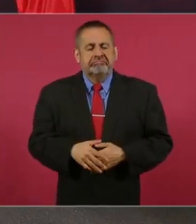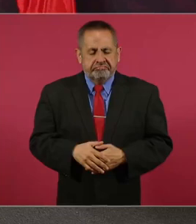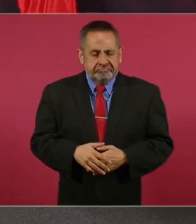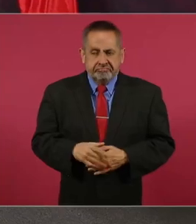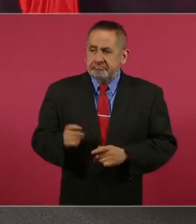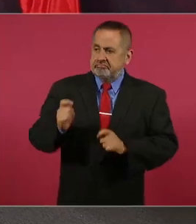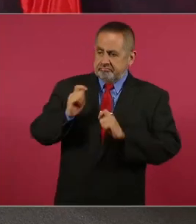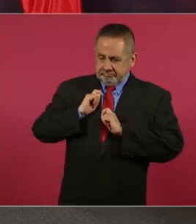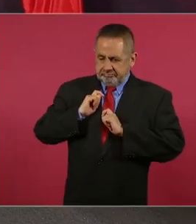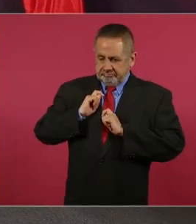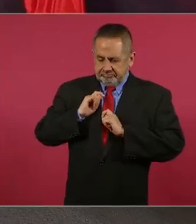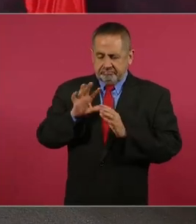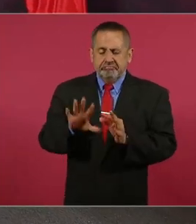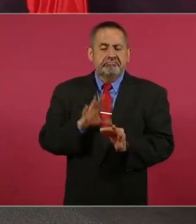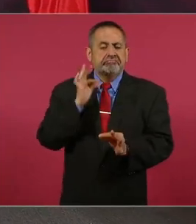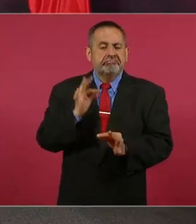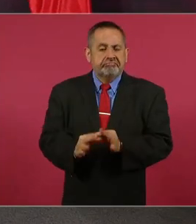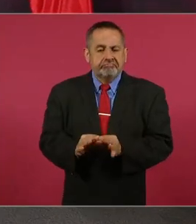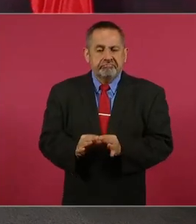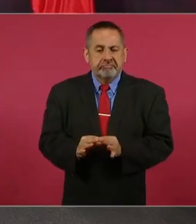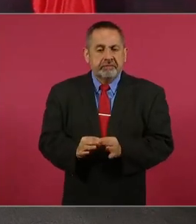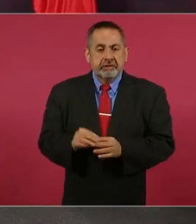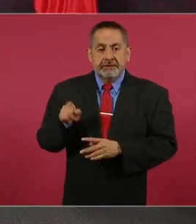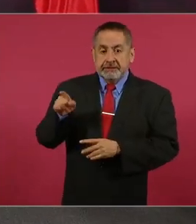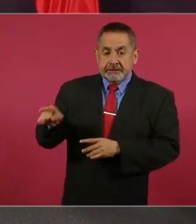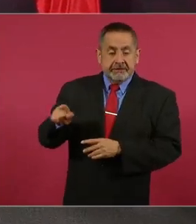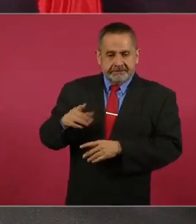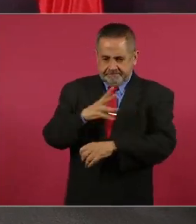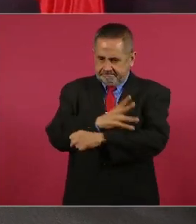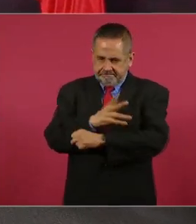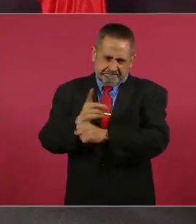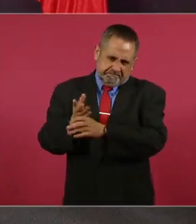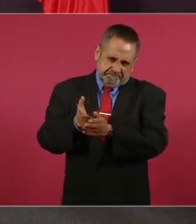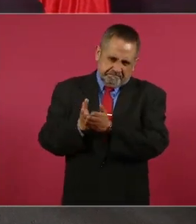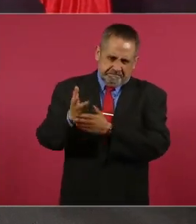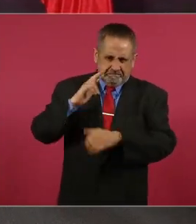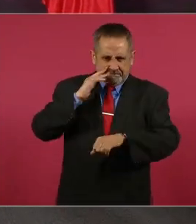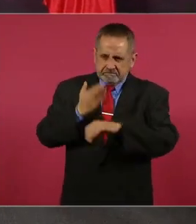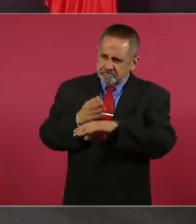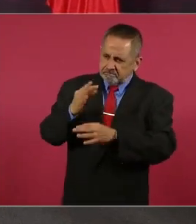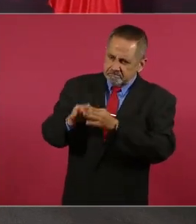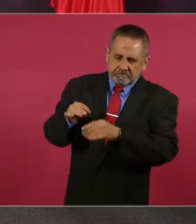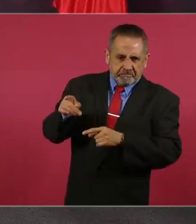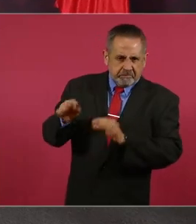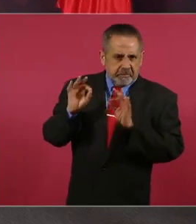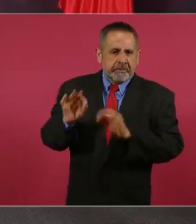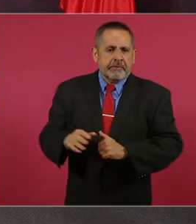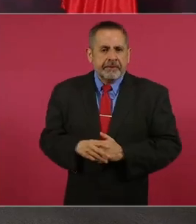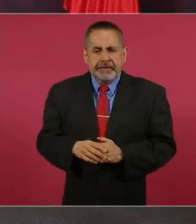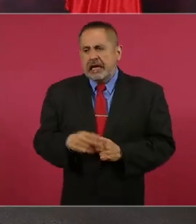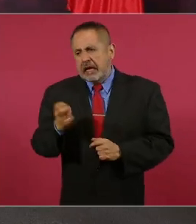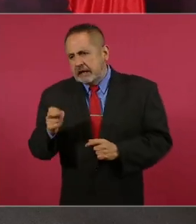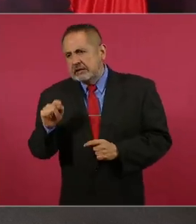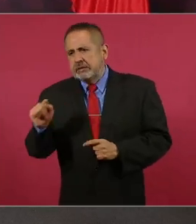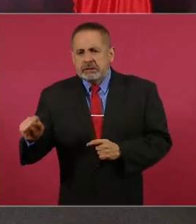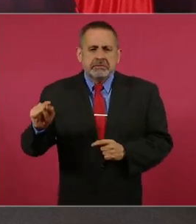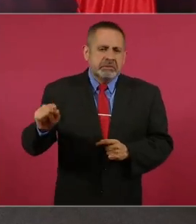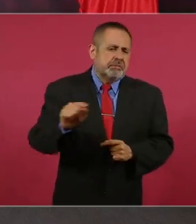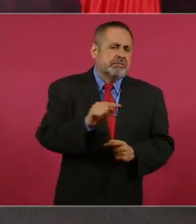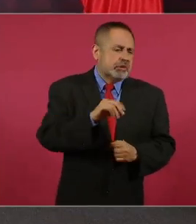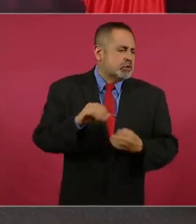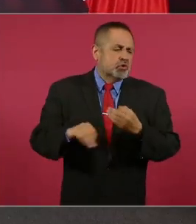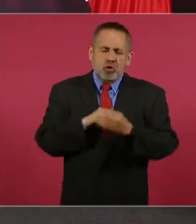cumplida. Pero él fue el responsable. Y así